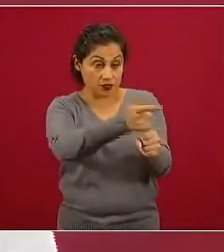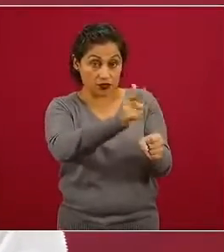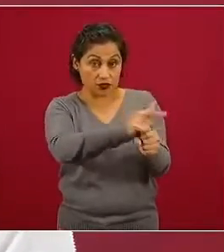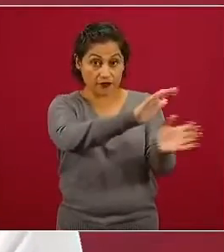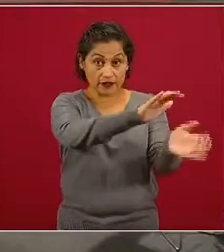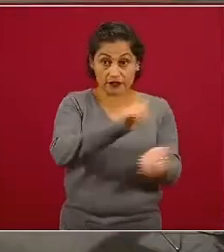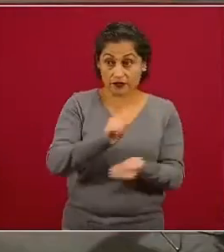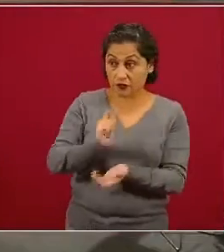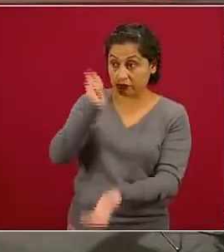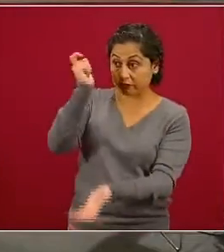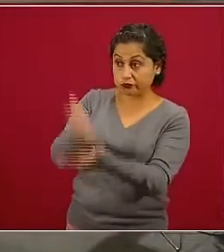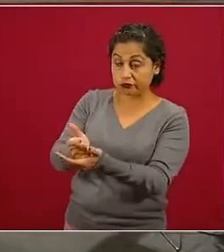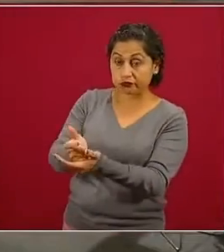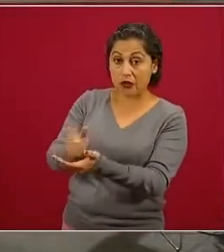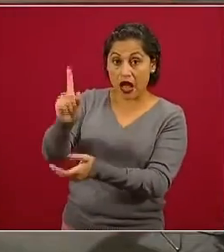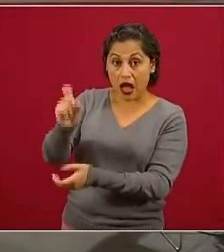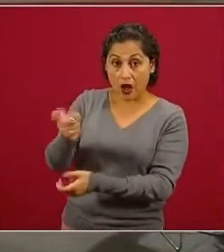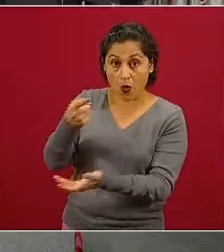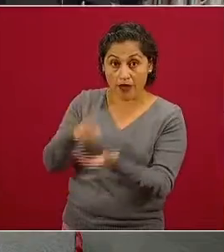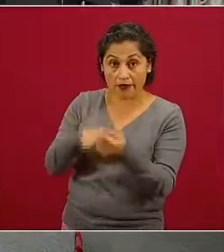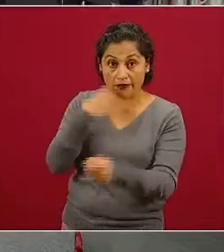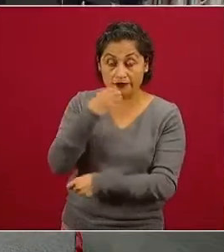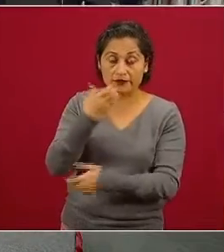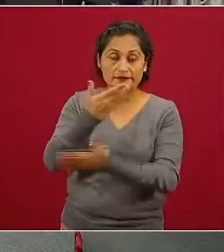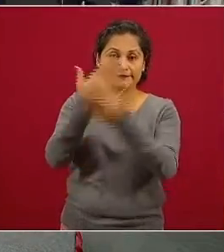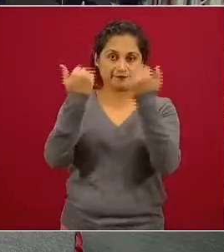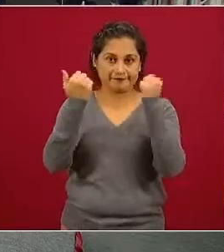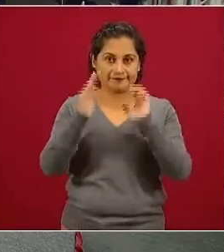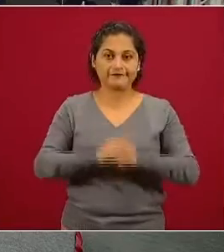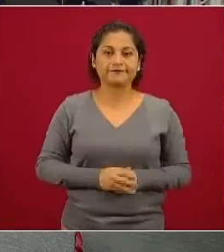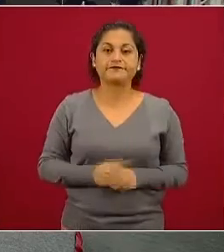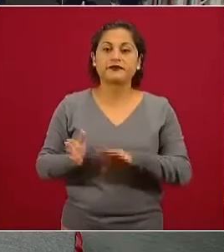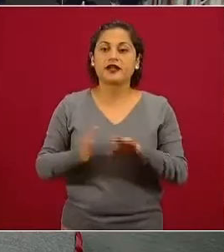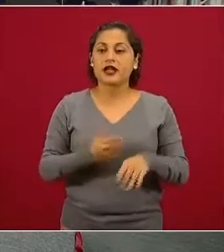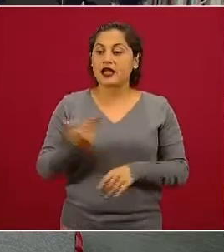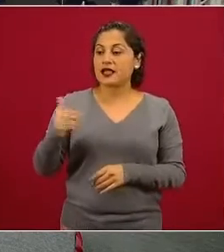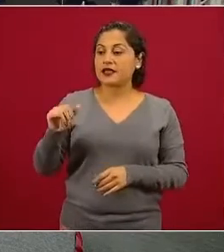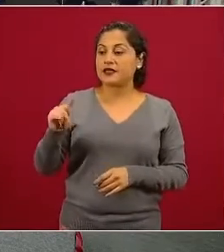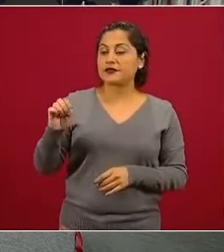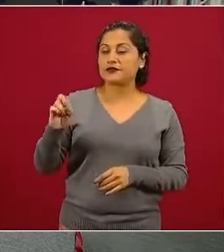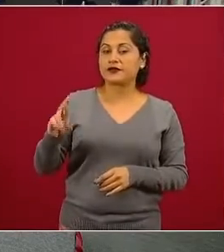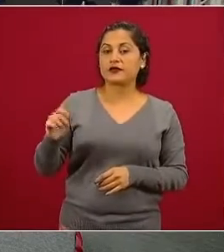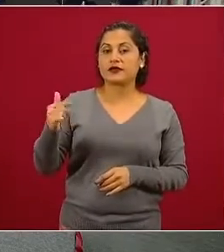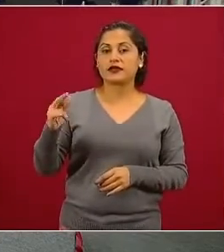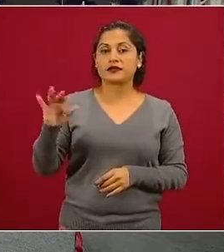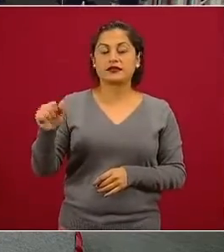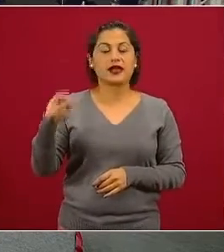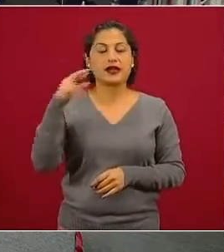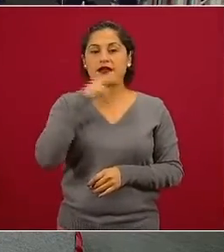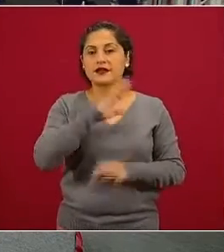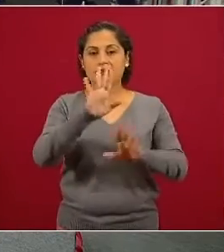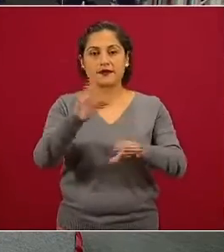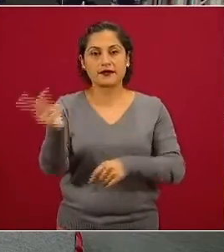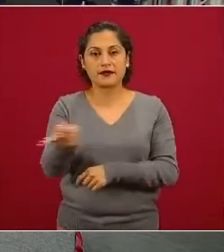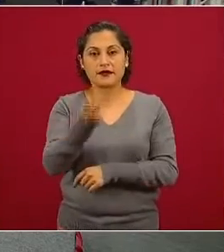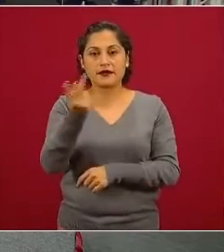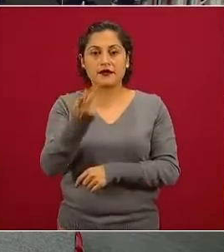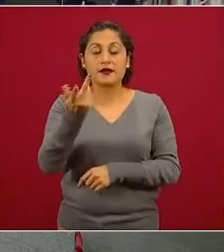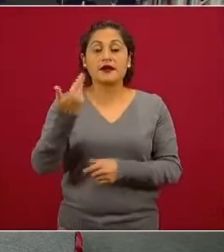hay evidencia de que se hayan puesto y de que estén en funcionamiento. Pero de cualquier manera, no es por una fórmula